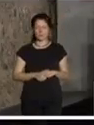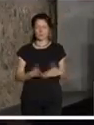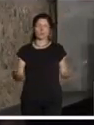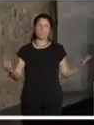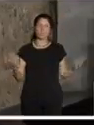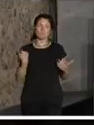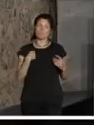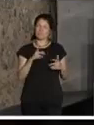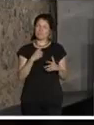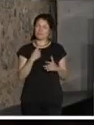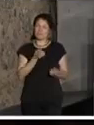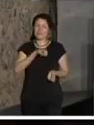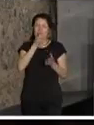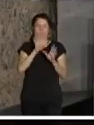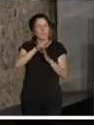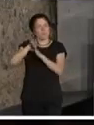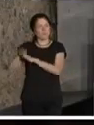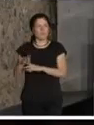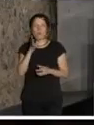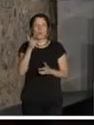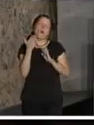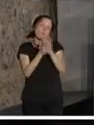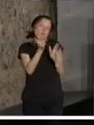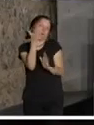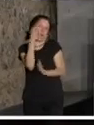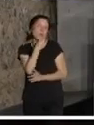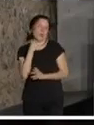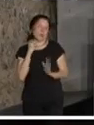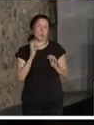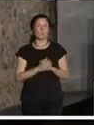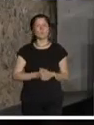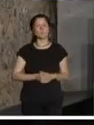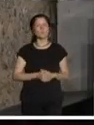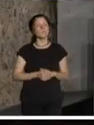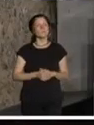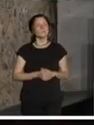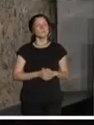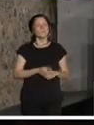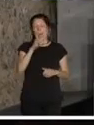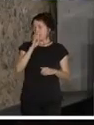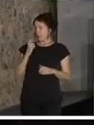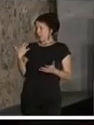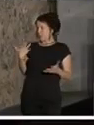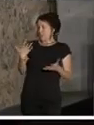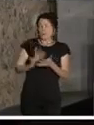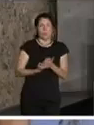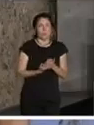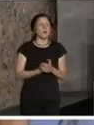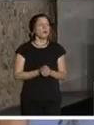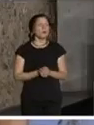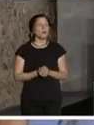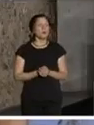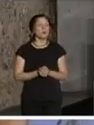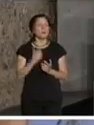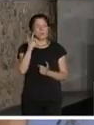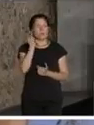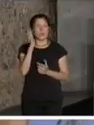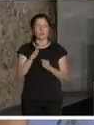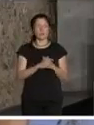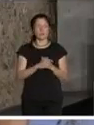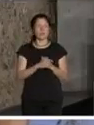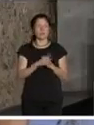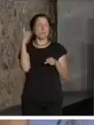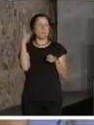y dicho esto voy a hablaros un poquito de badajoz en los últimos años hemos sufrido sufrido hasta el extremo